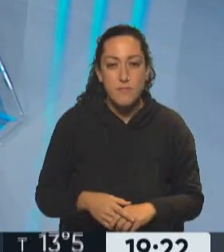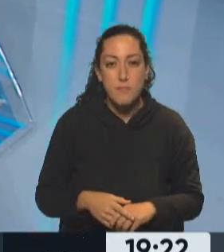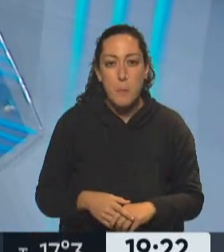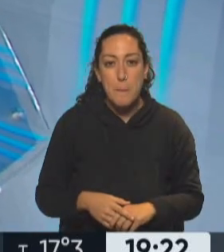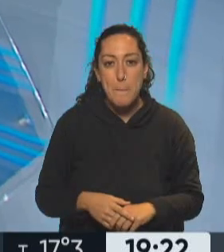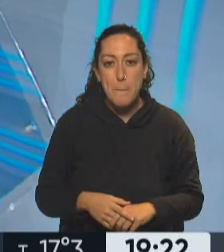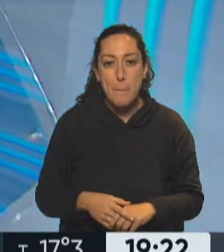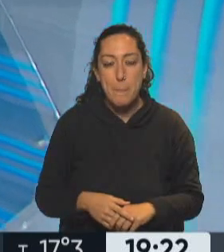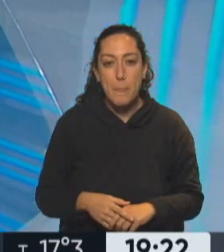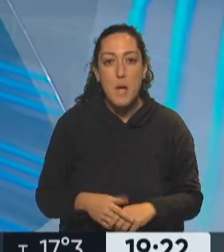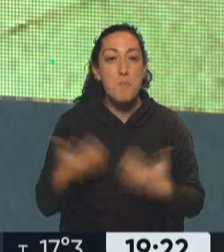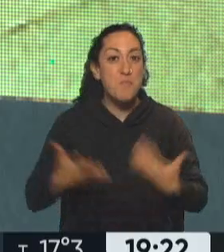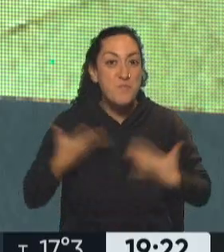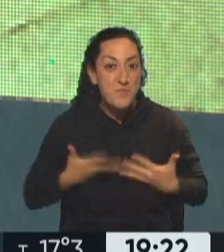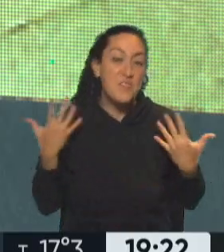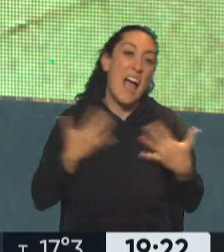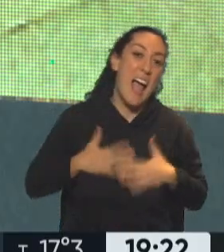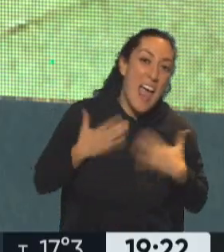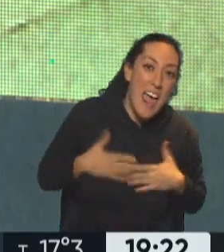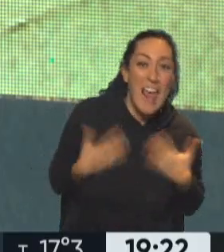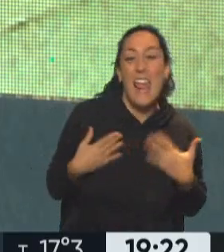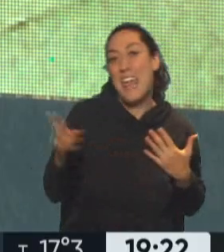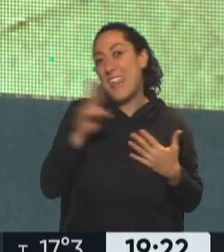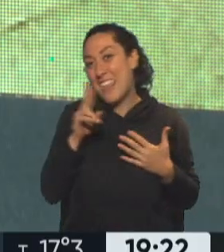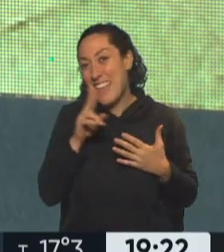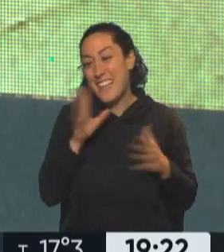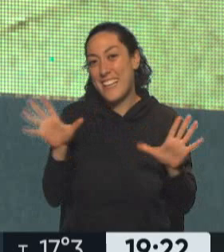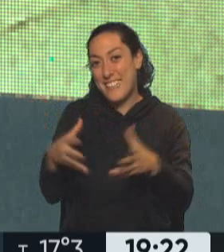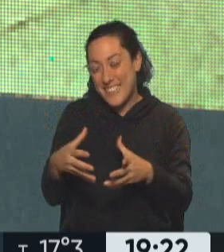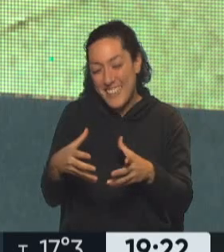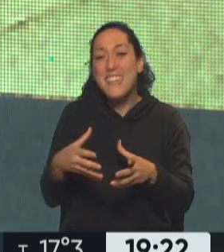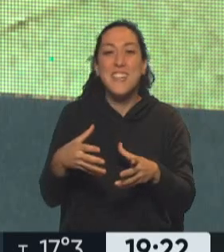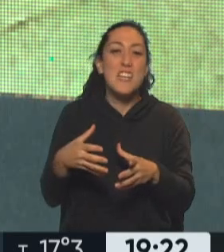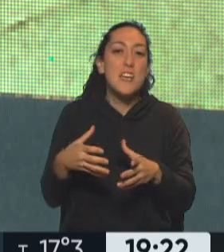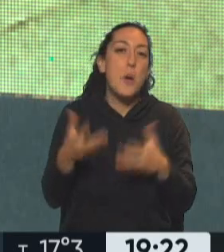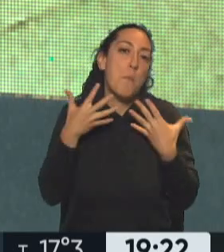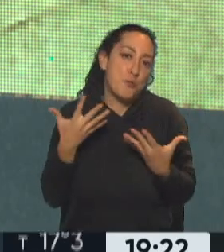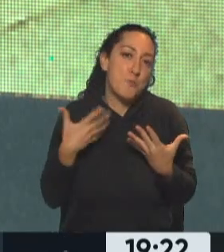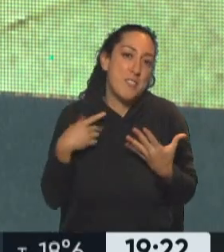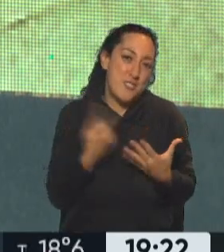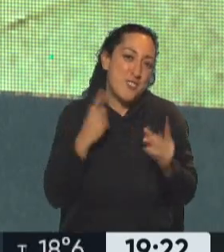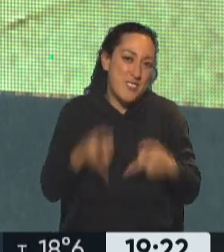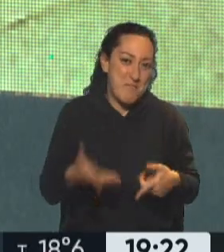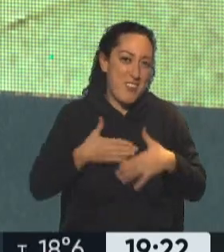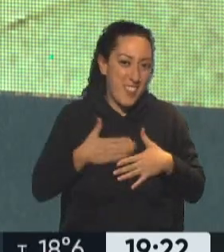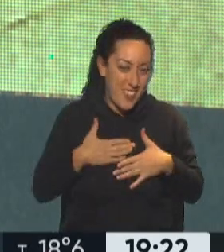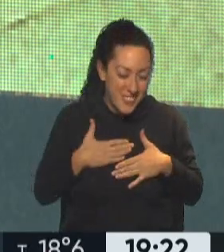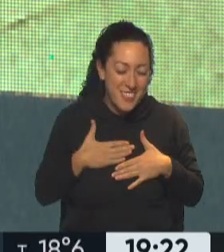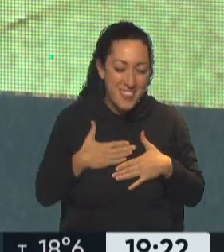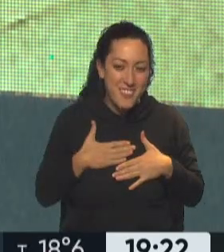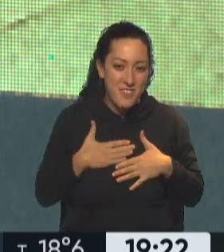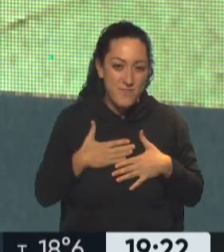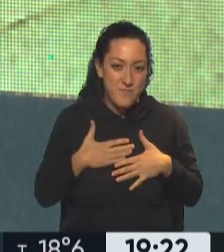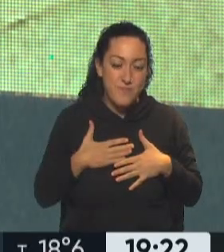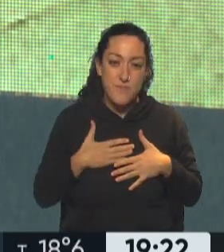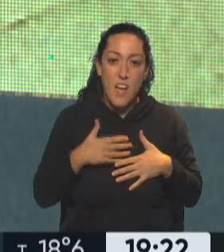de la euforia y lo contento y las contentas que están las chicas, y por supuesto nos sumamos, a contracara